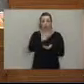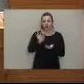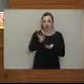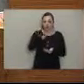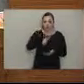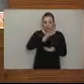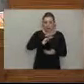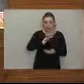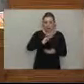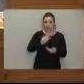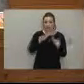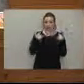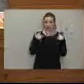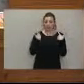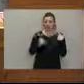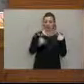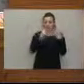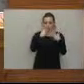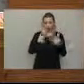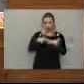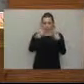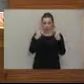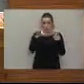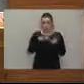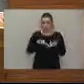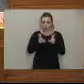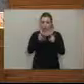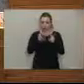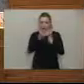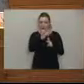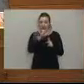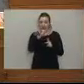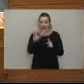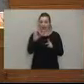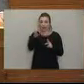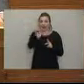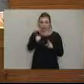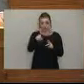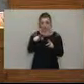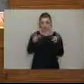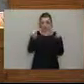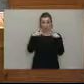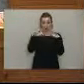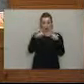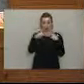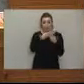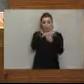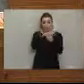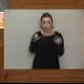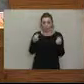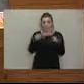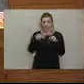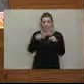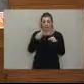las administraciones públicas para autorizar o desautorizar este ERE y en la práctica esta desaparición de este mecanismo de